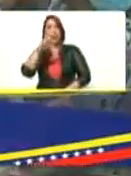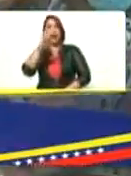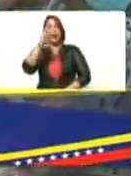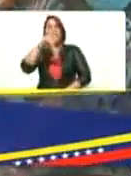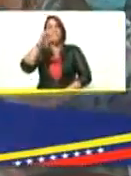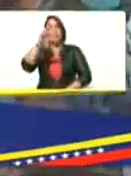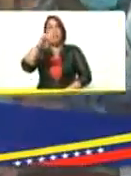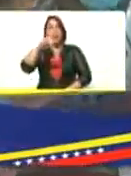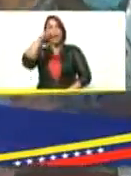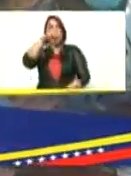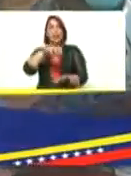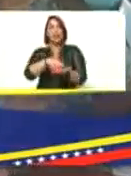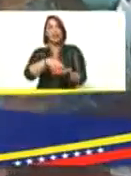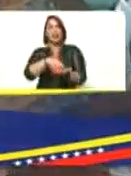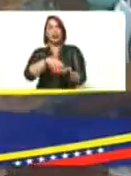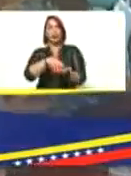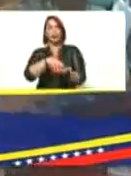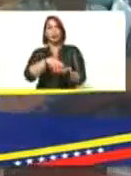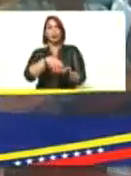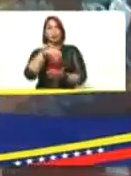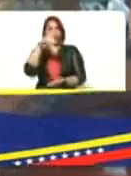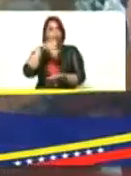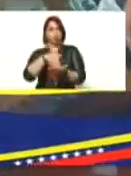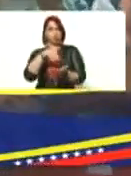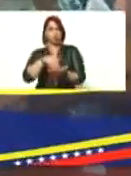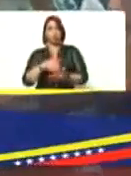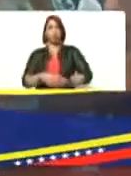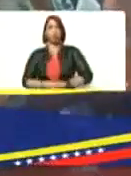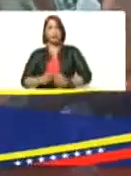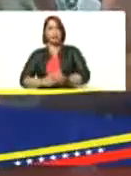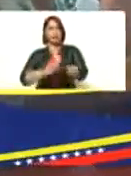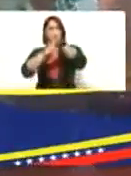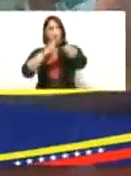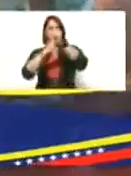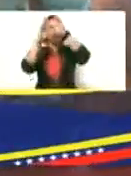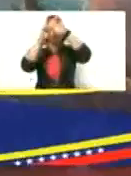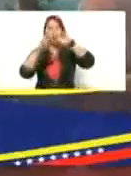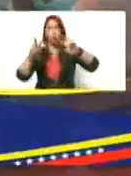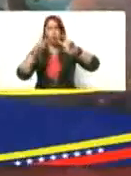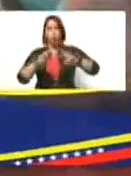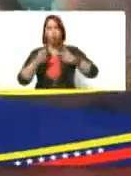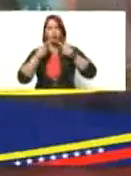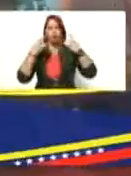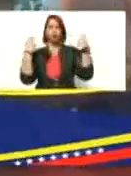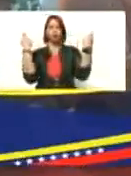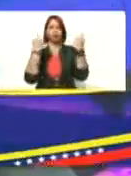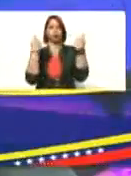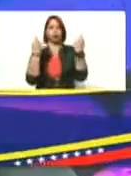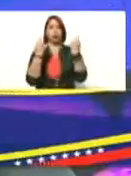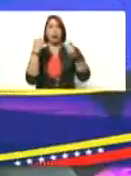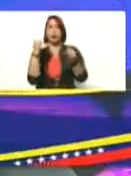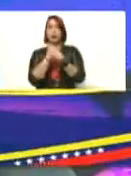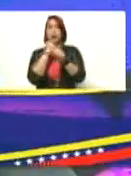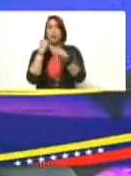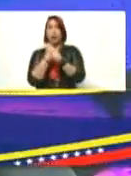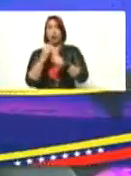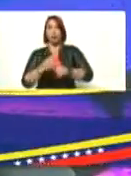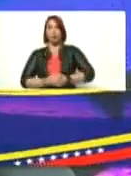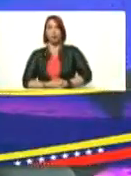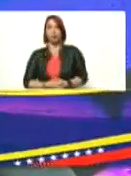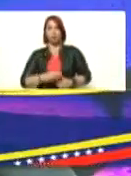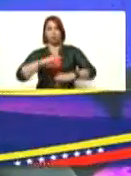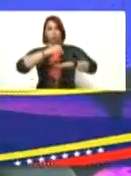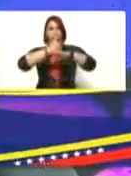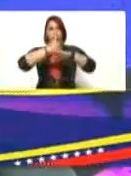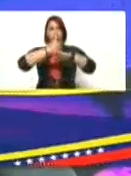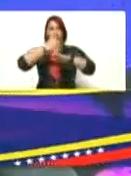Miranda, Carmen Bohórquez, lideresa de la investigación y divulgación de la obra del